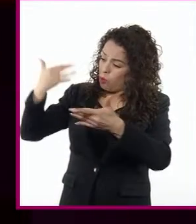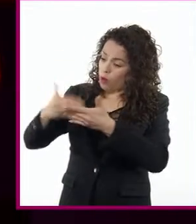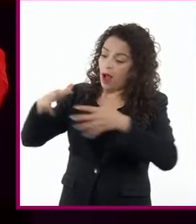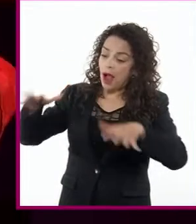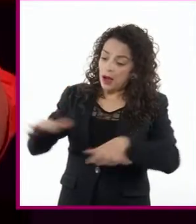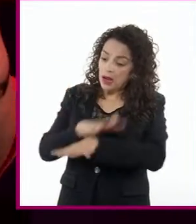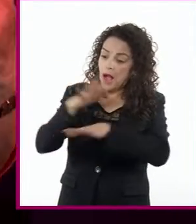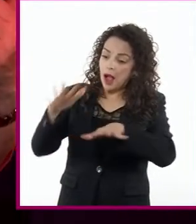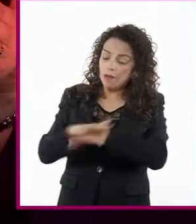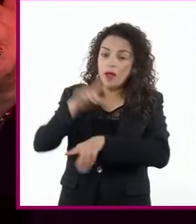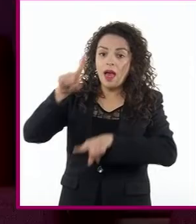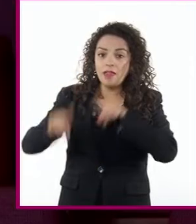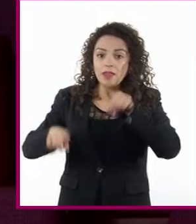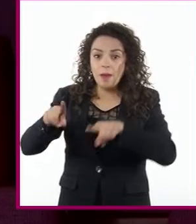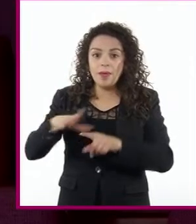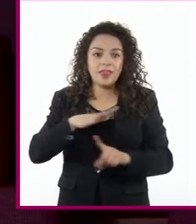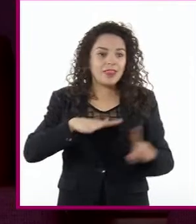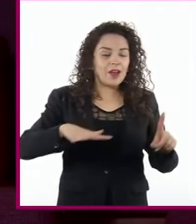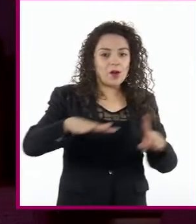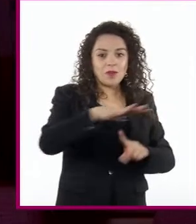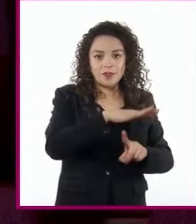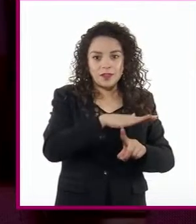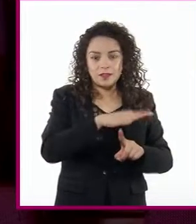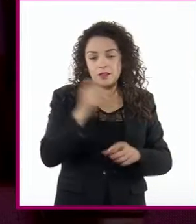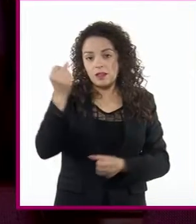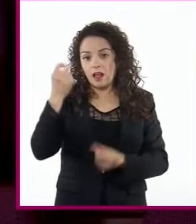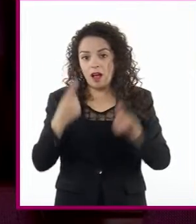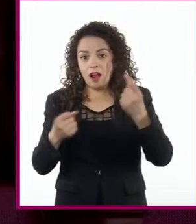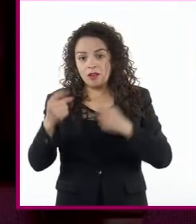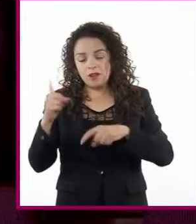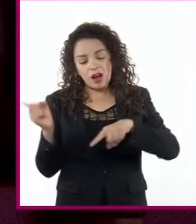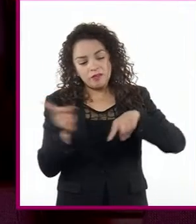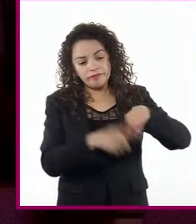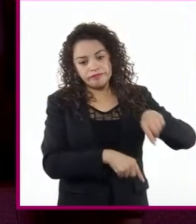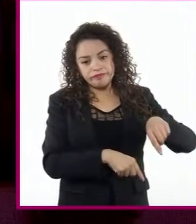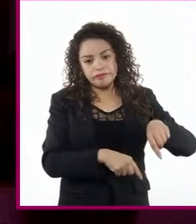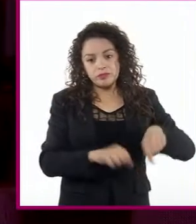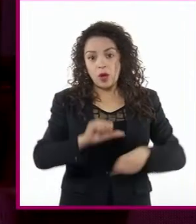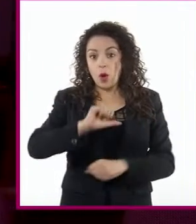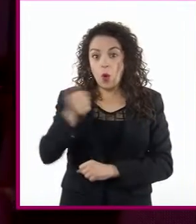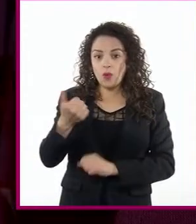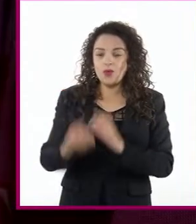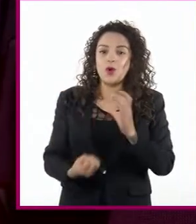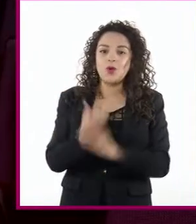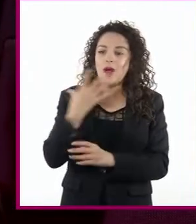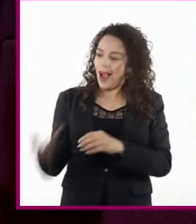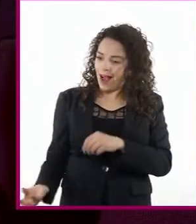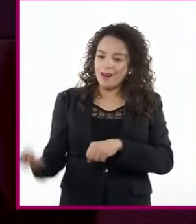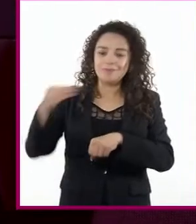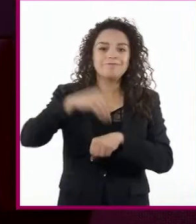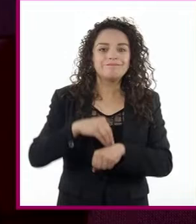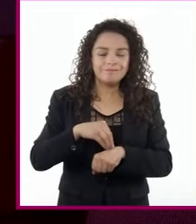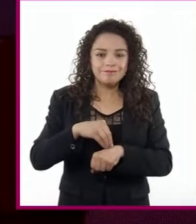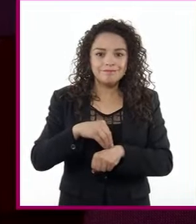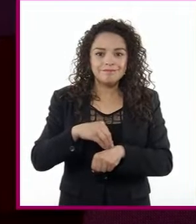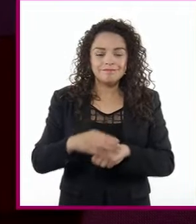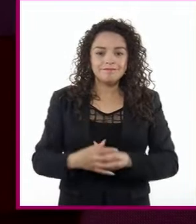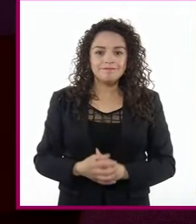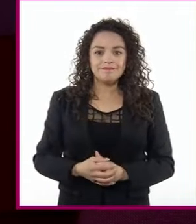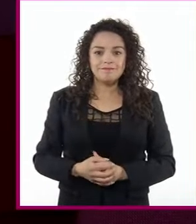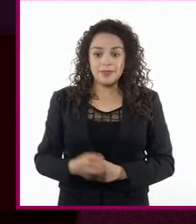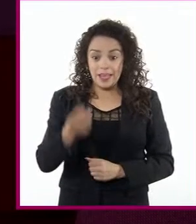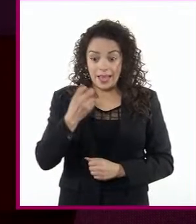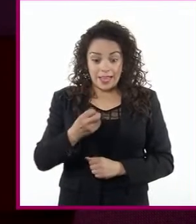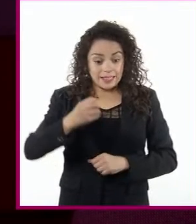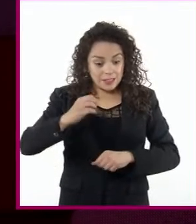circunstancias. Unos elementos se han retirado y otros se han incorporado. Esta